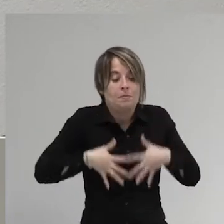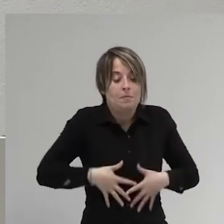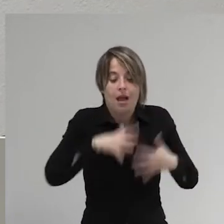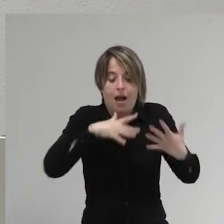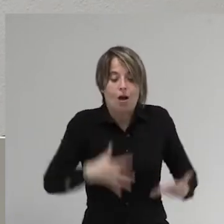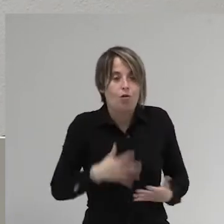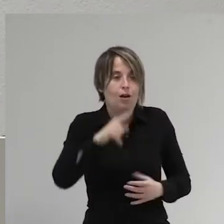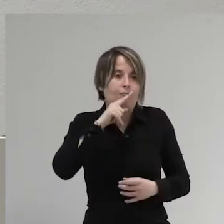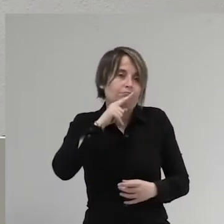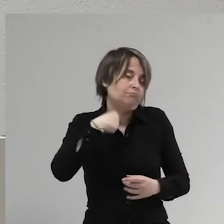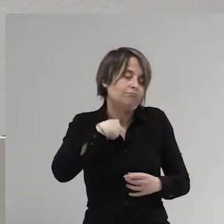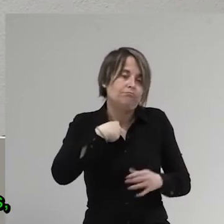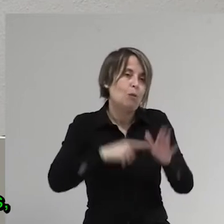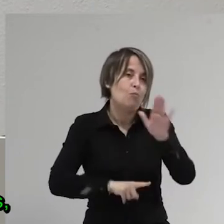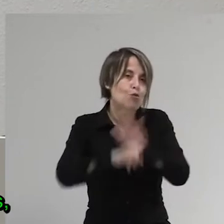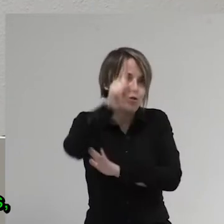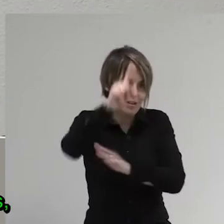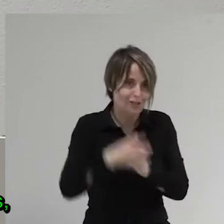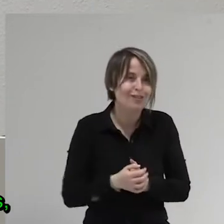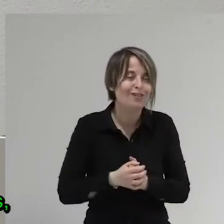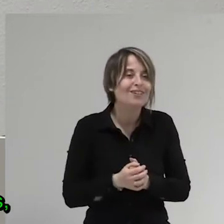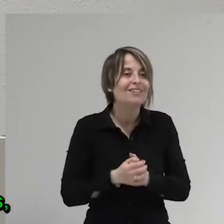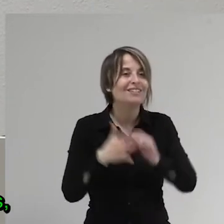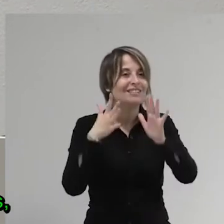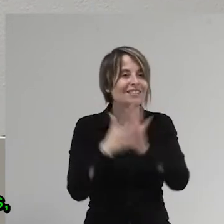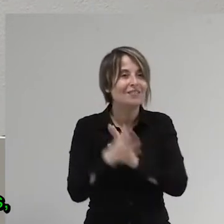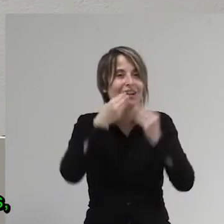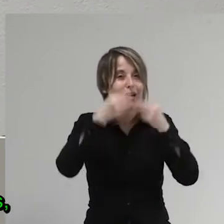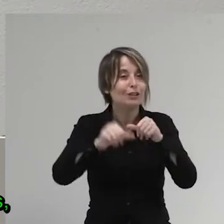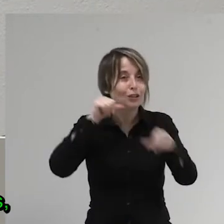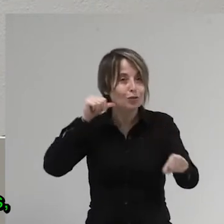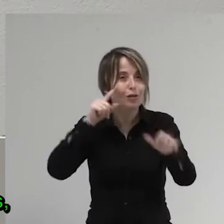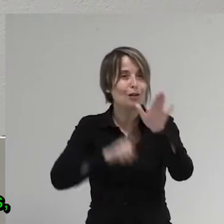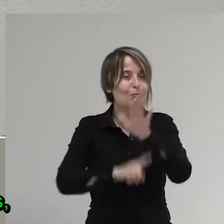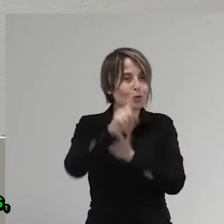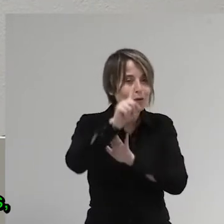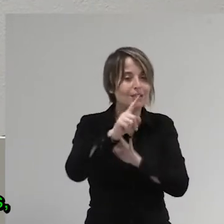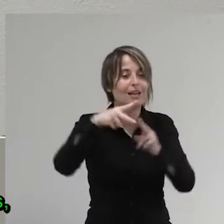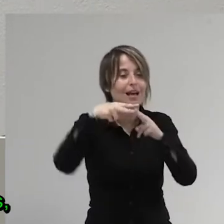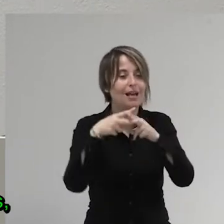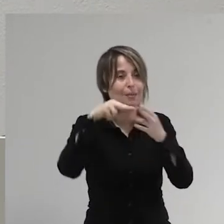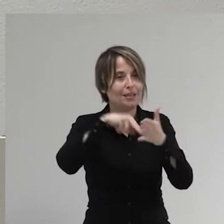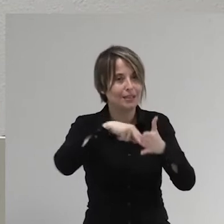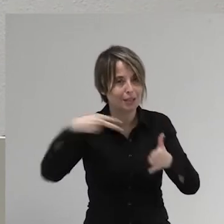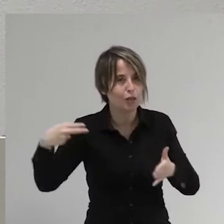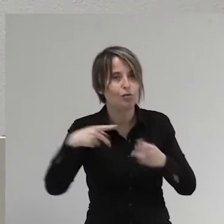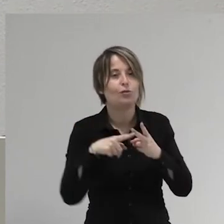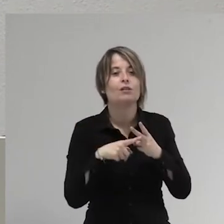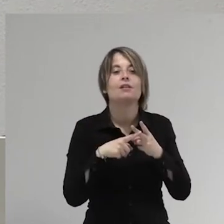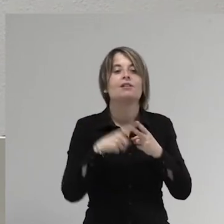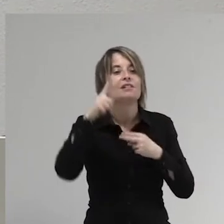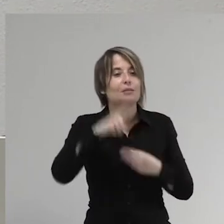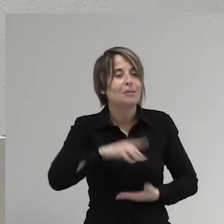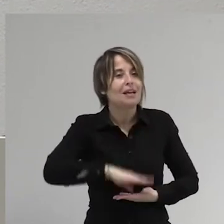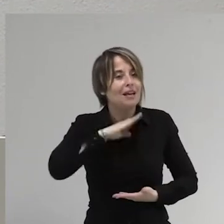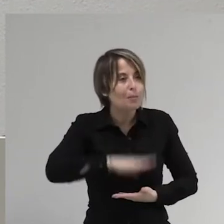hoy conocemos como progreso. Está a día de hoy en la génesis de nuestras herramientas tecnológicas, de nuestra